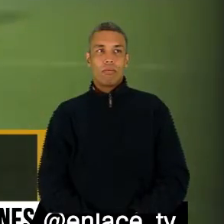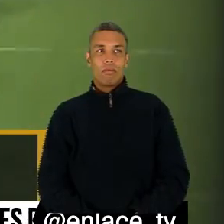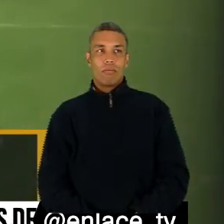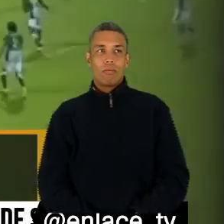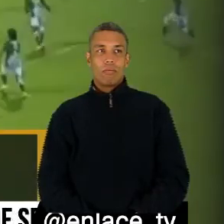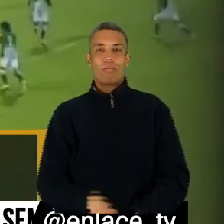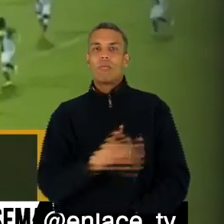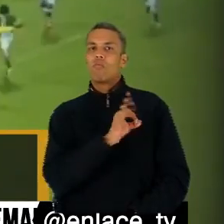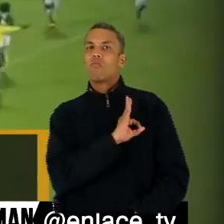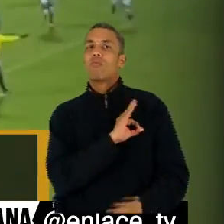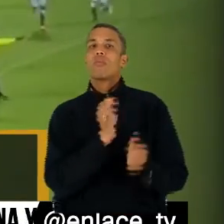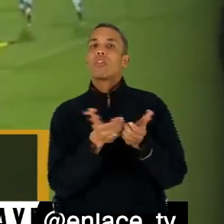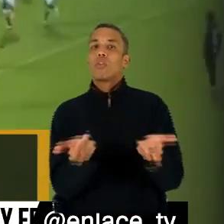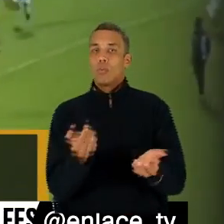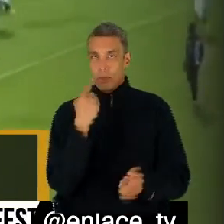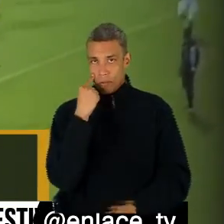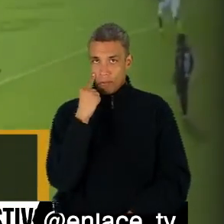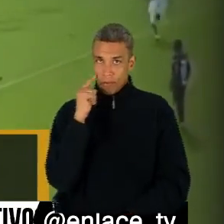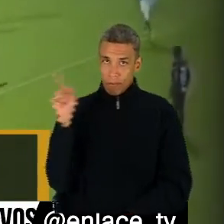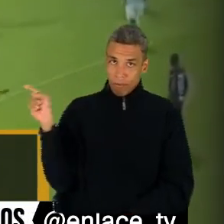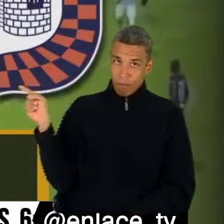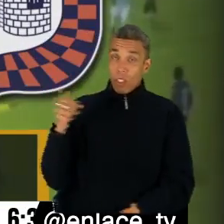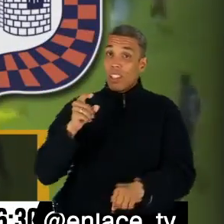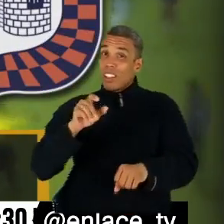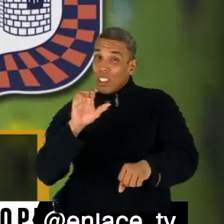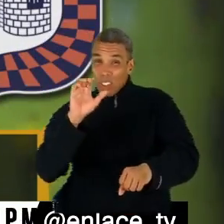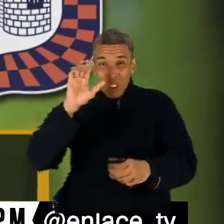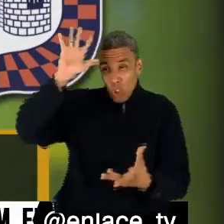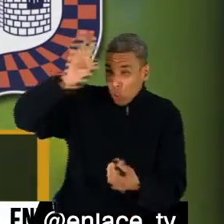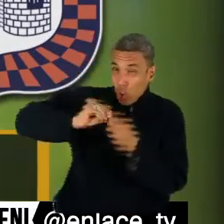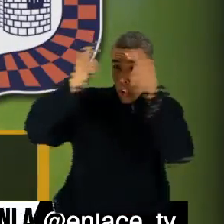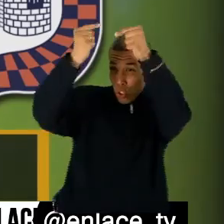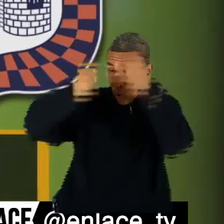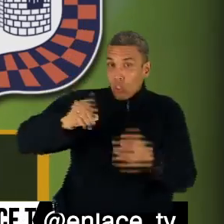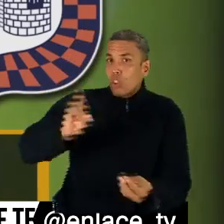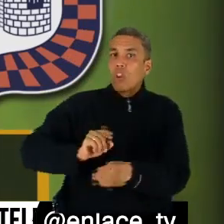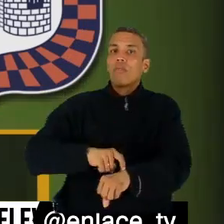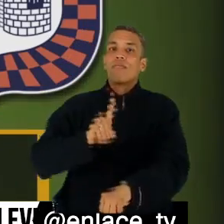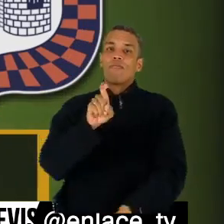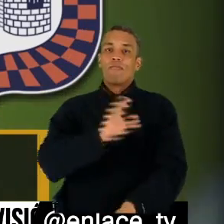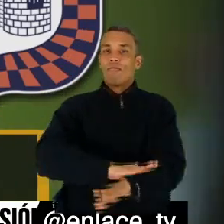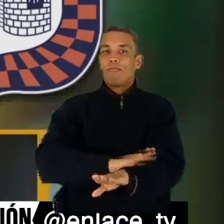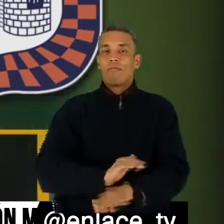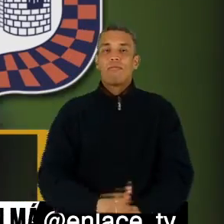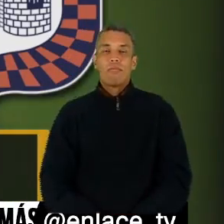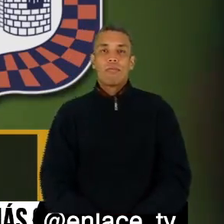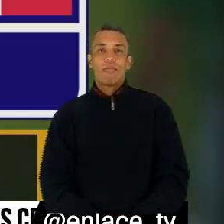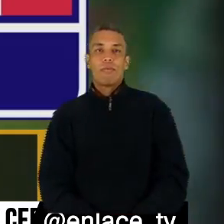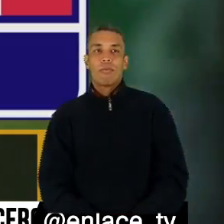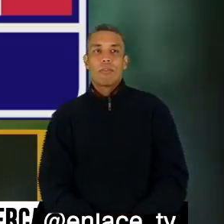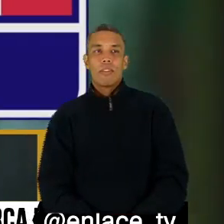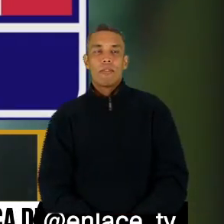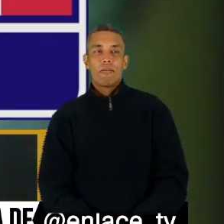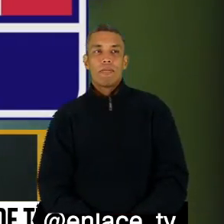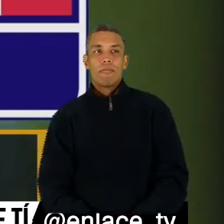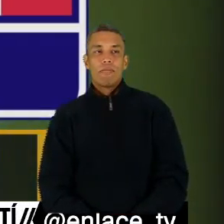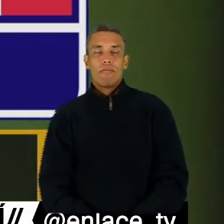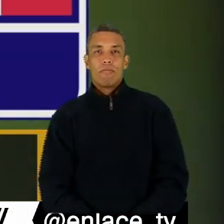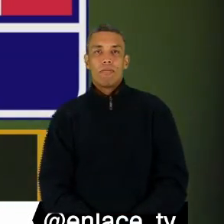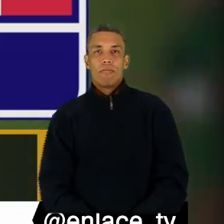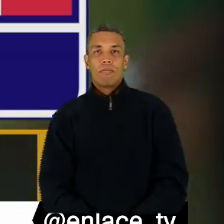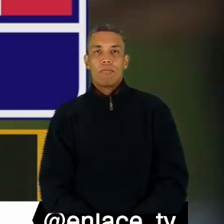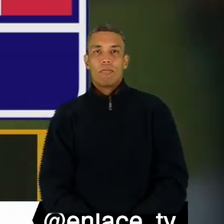el sábado 28 de mayo, todos a las 6 de la tarde. Patriotas recibe en el Estadio La Independencia al Boyacá Chico. En Bogotá, Santa